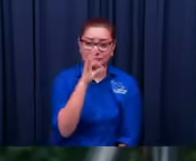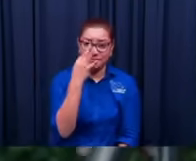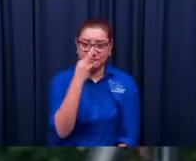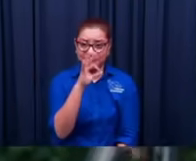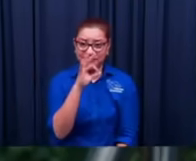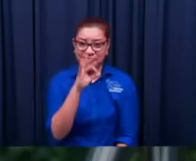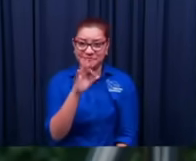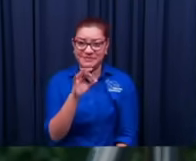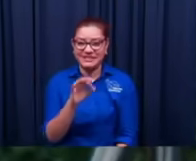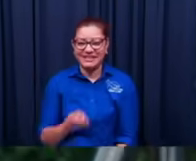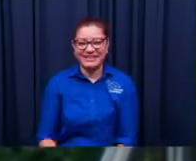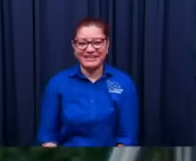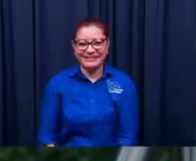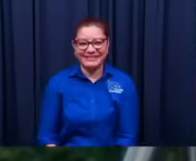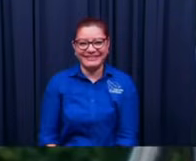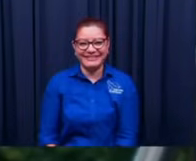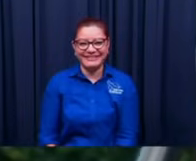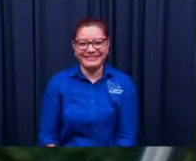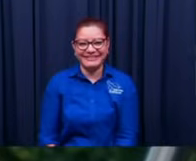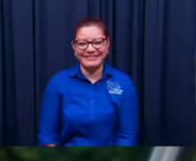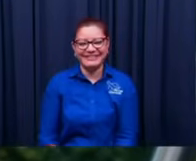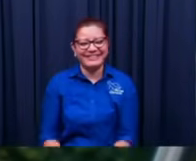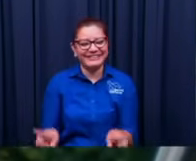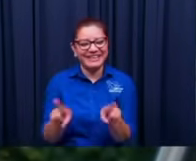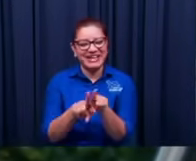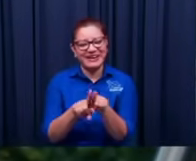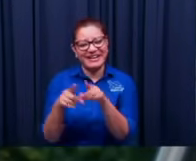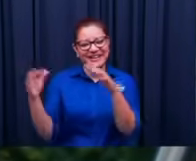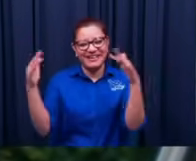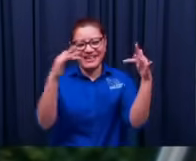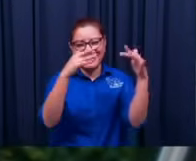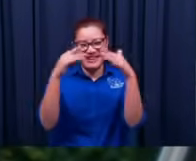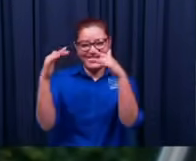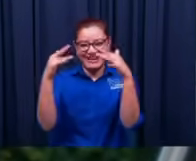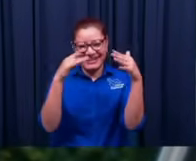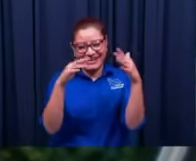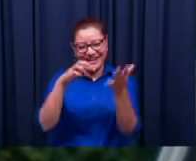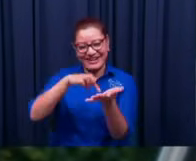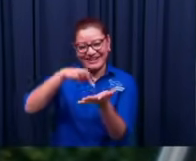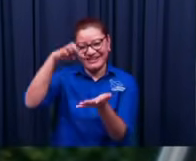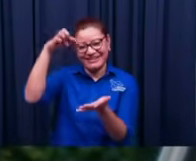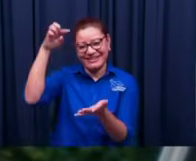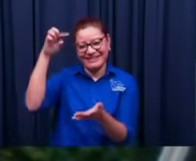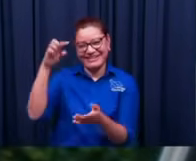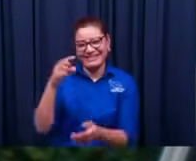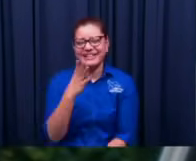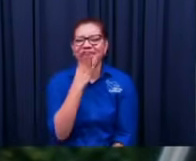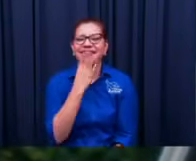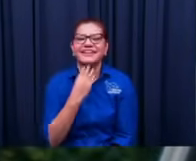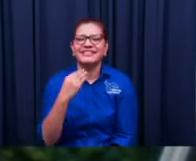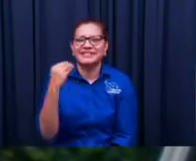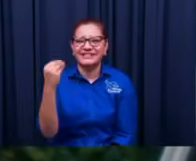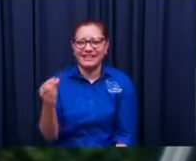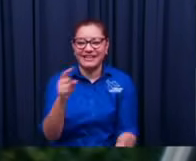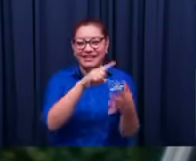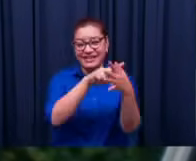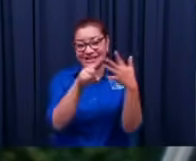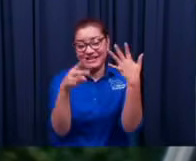Israel está peleando ahorita en 7 frentes, hermano. Está peleando con Siria, Líbano,